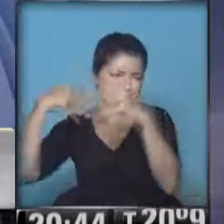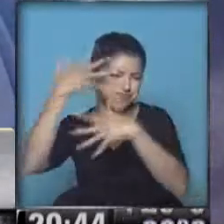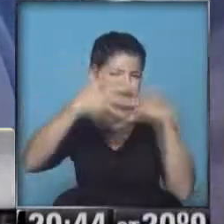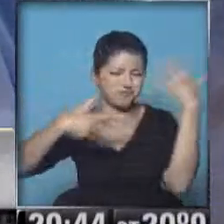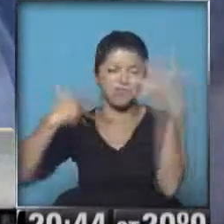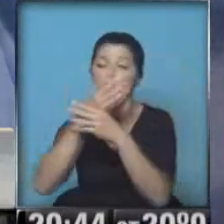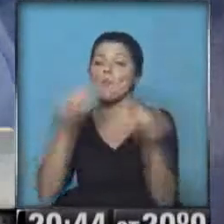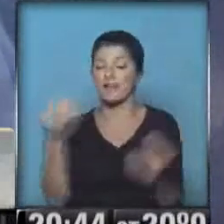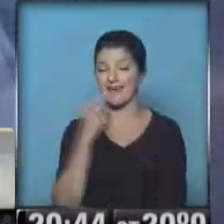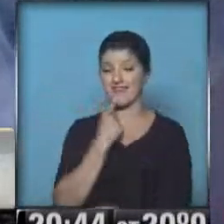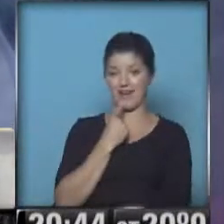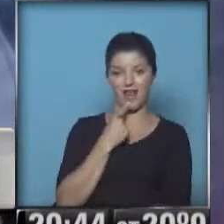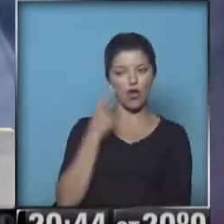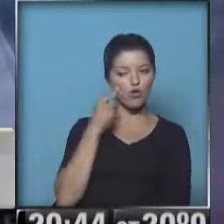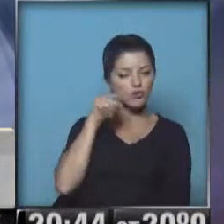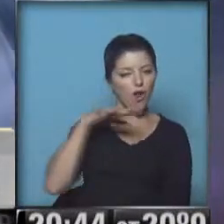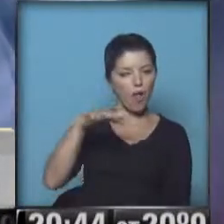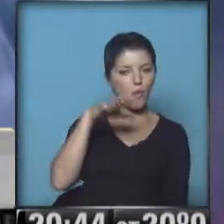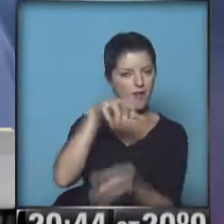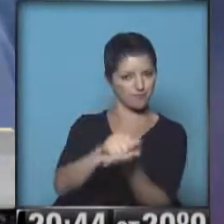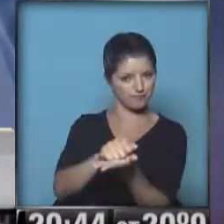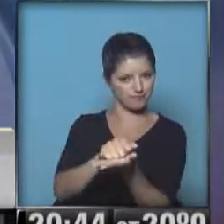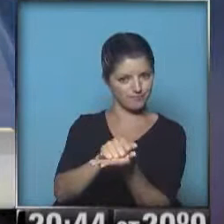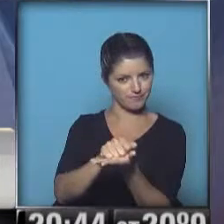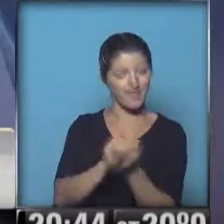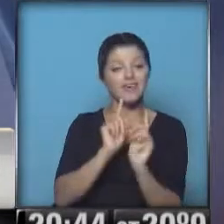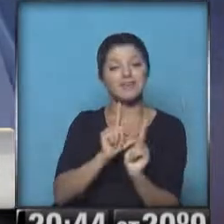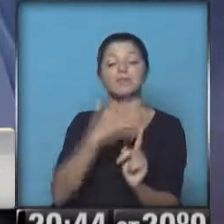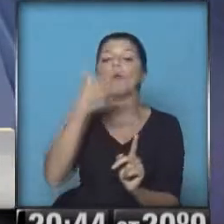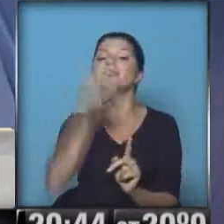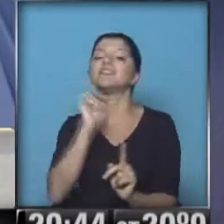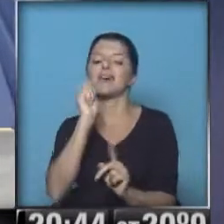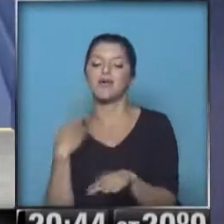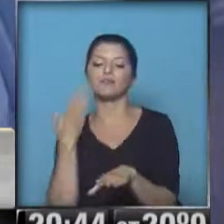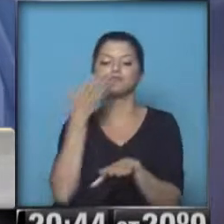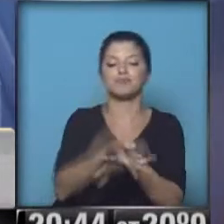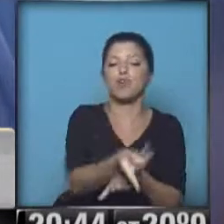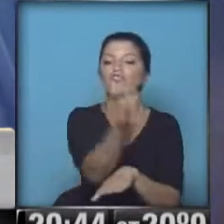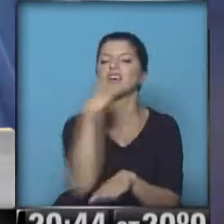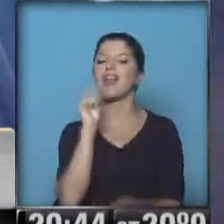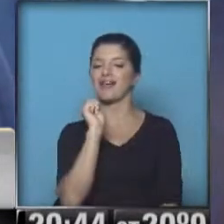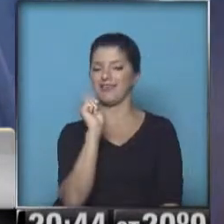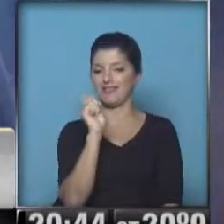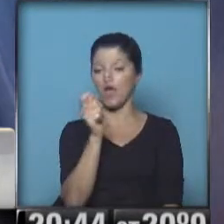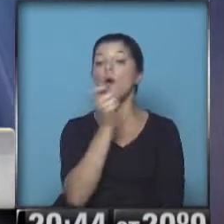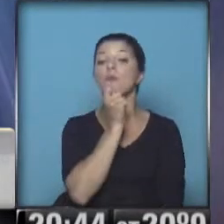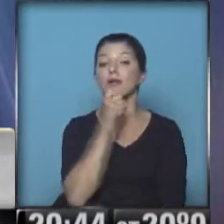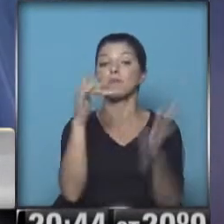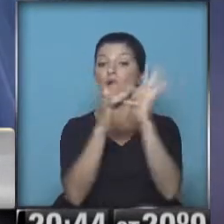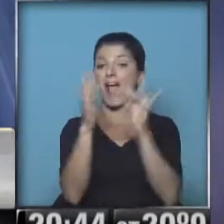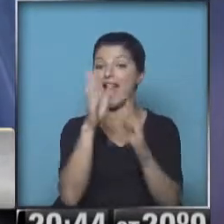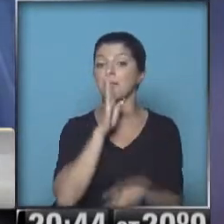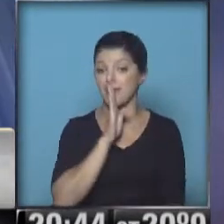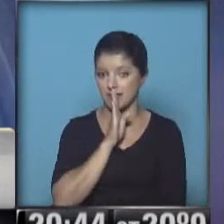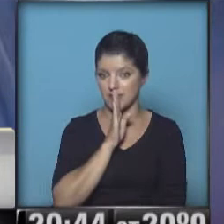porque Israel controla esos territorios y es quien determina quién entra y quién sale, por ejemplo, a las mezquitas.